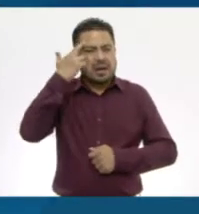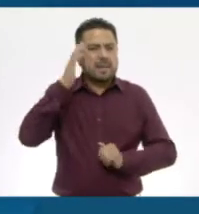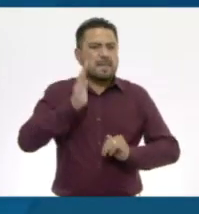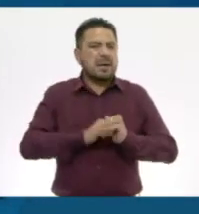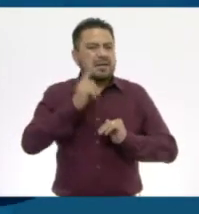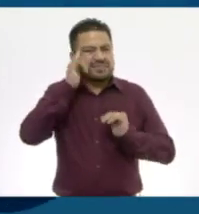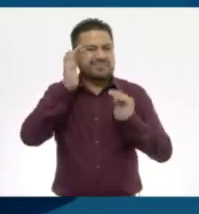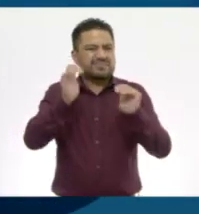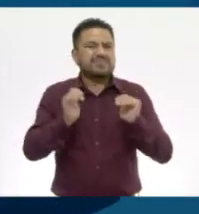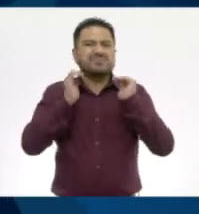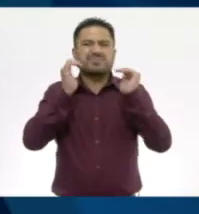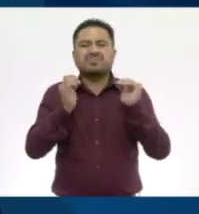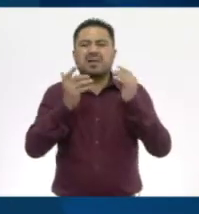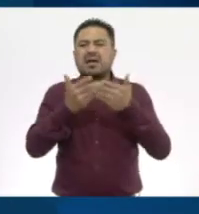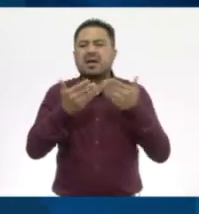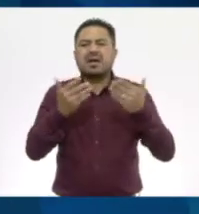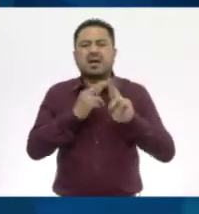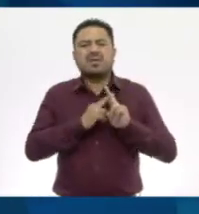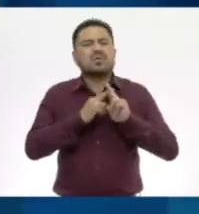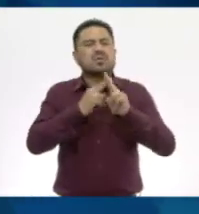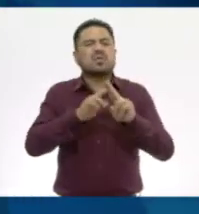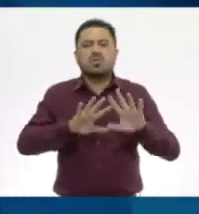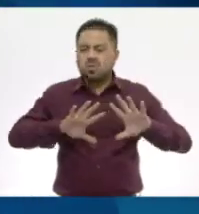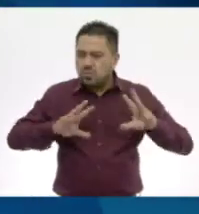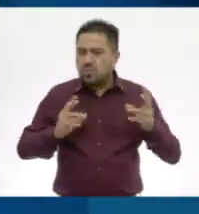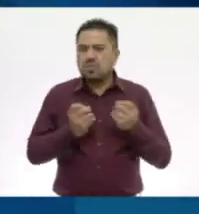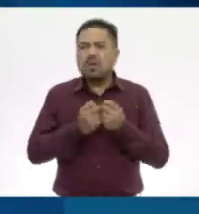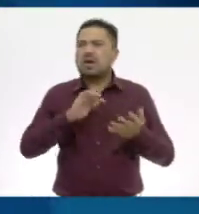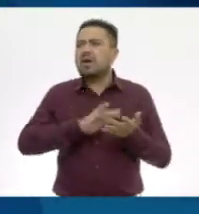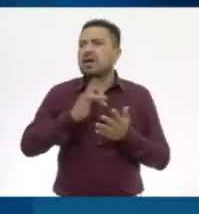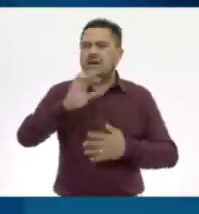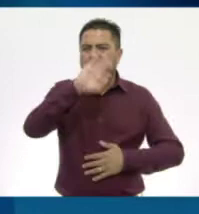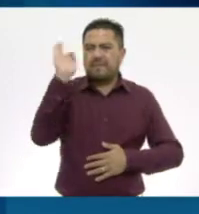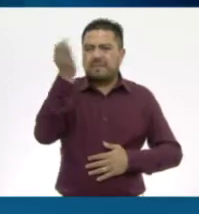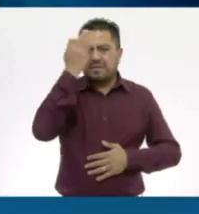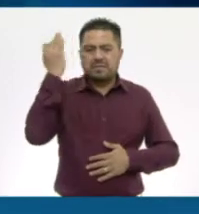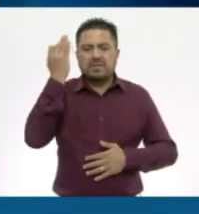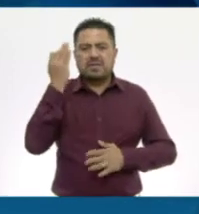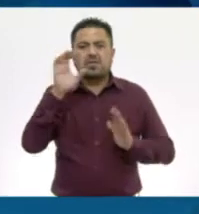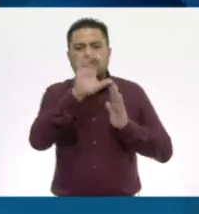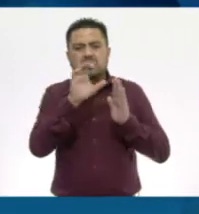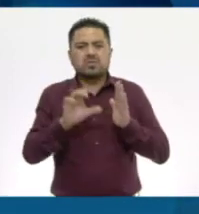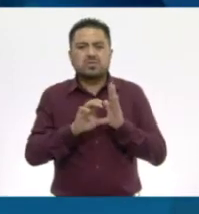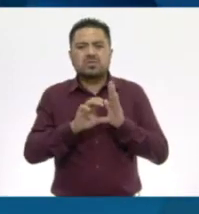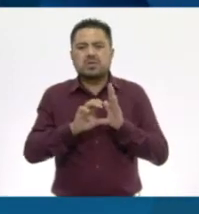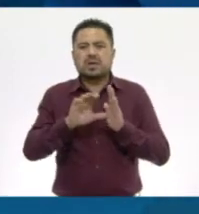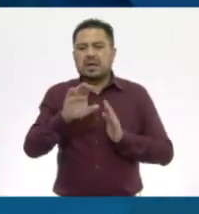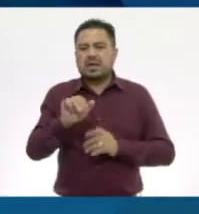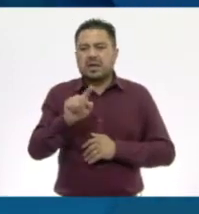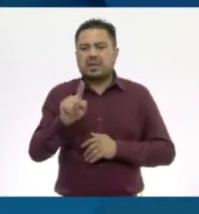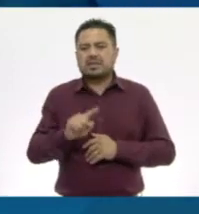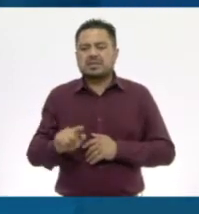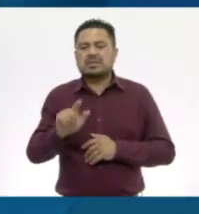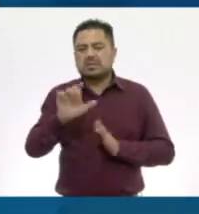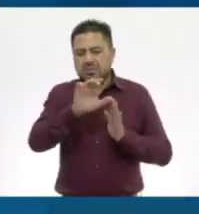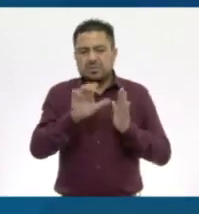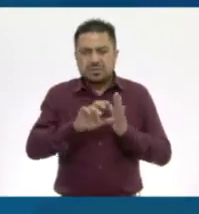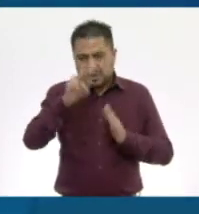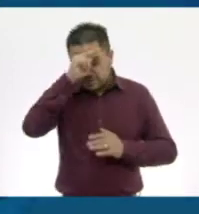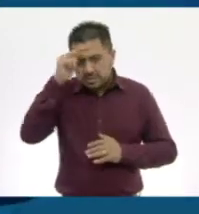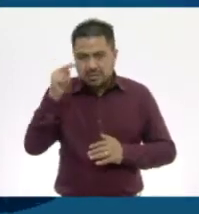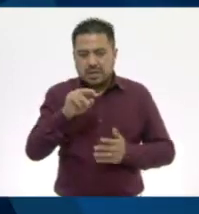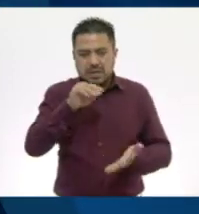maduro. Entonces permanecimos juntos gracias al federalismo. La Constitución de Cádiz y la Constitución mexicana